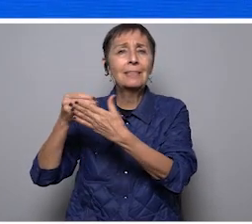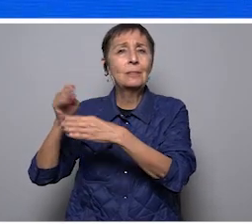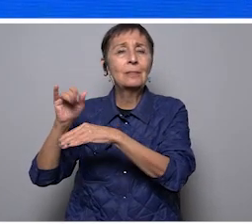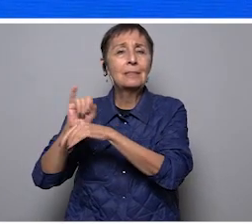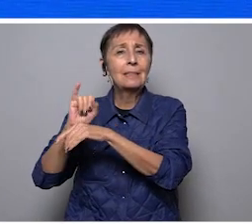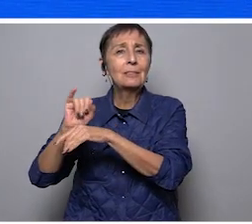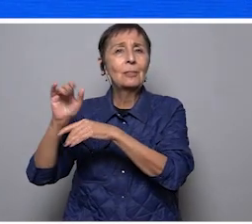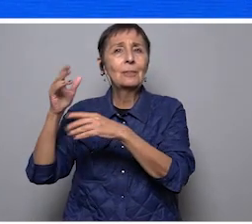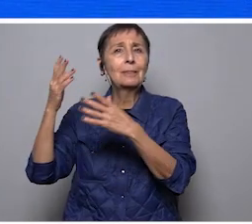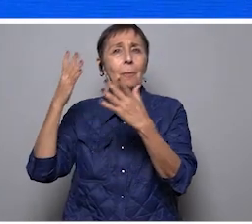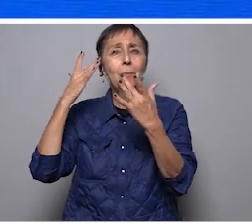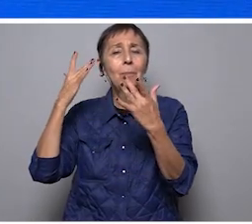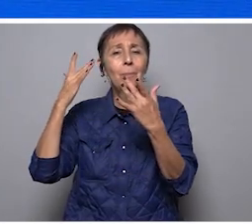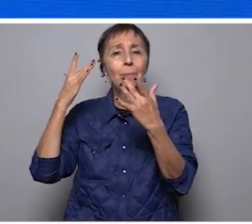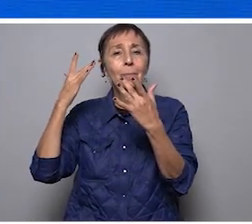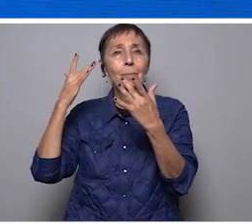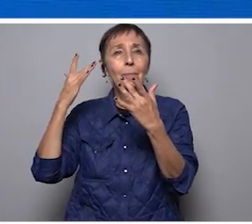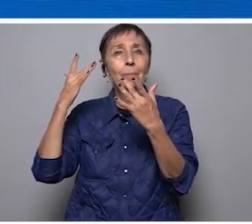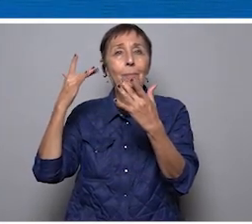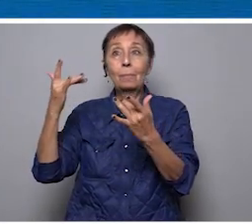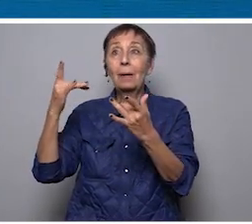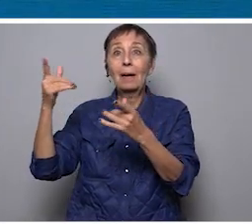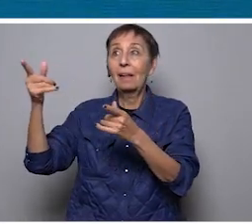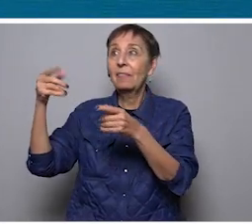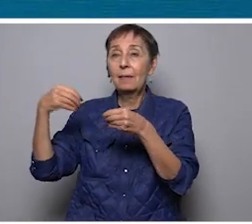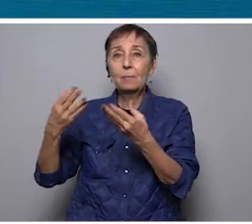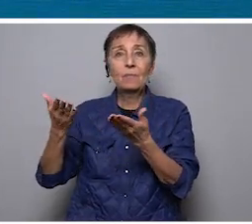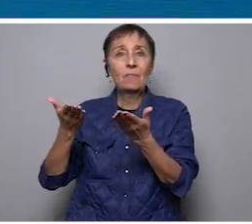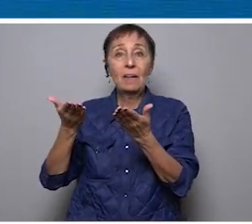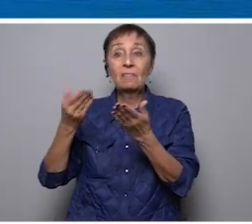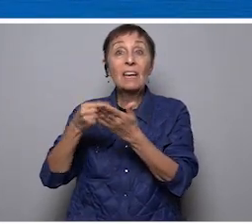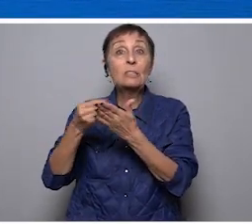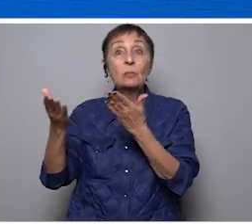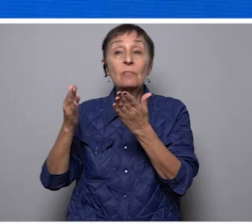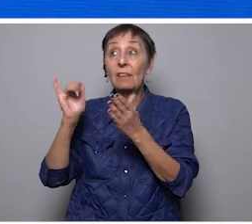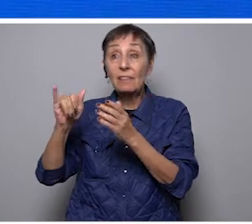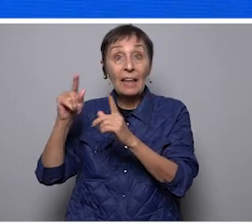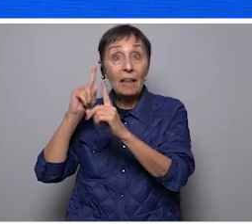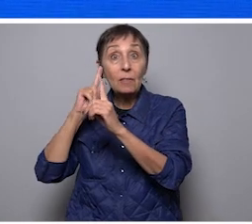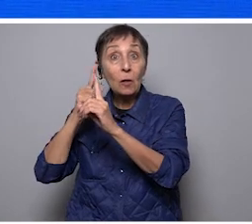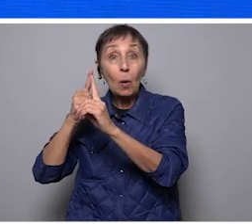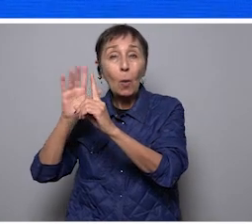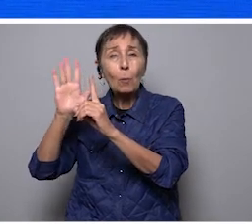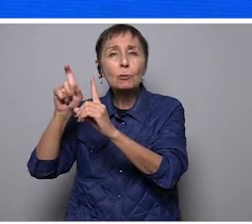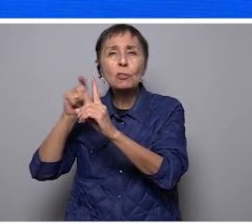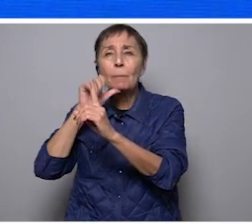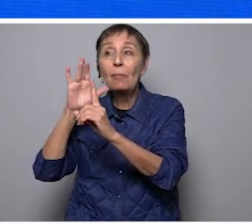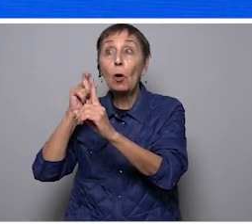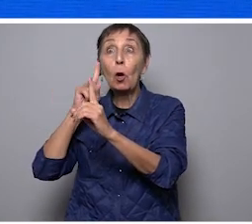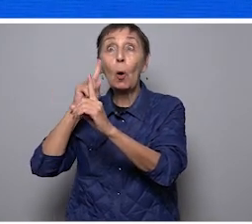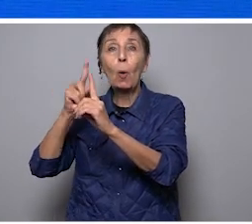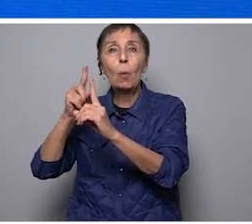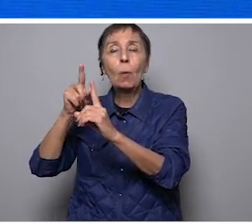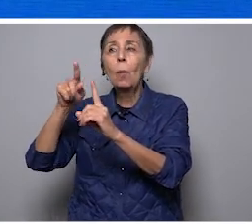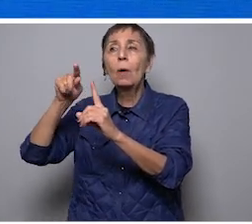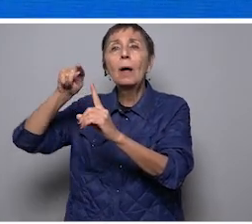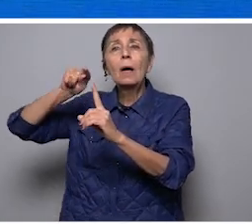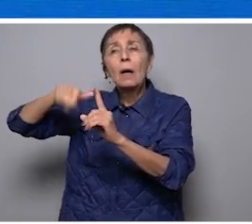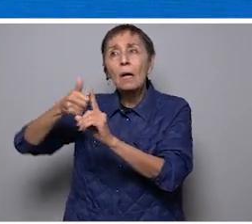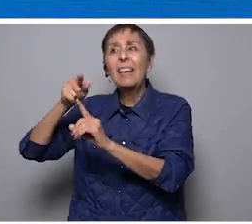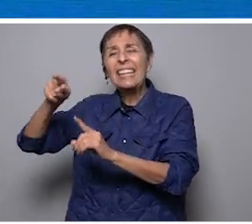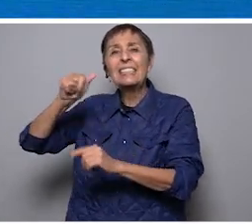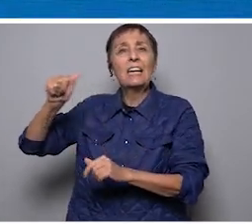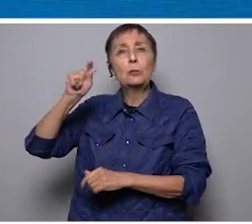finanzas no es el objetivo es la herramienta Es la herramienta y allí